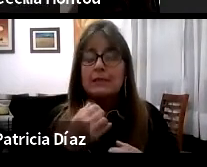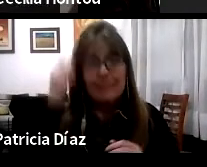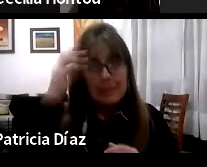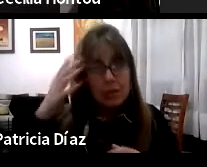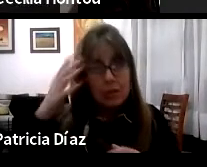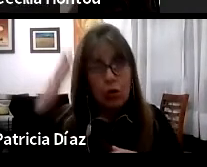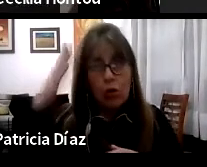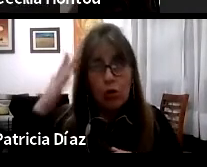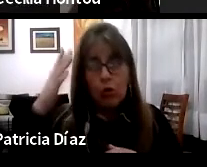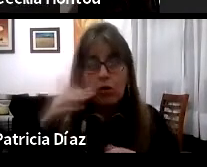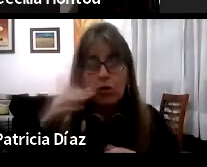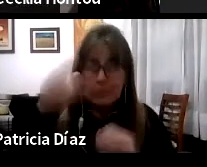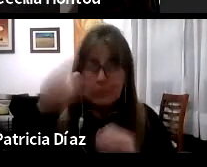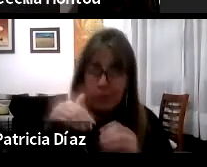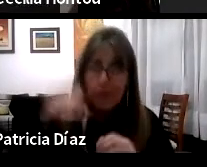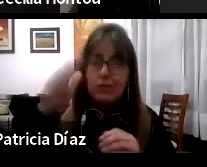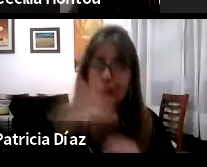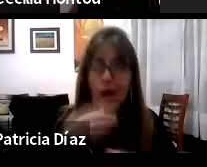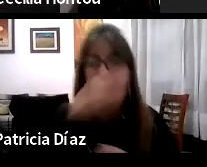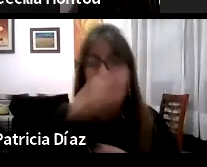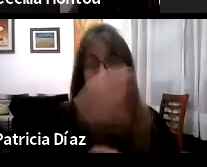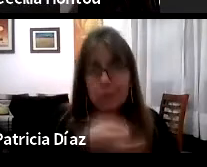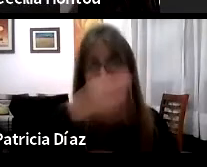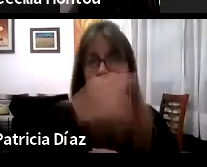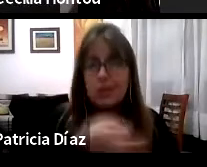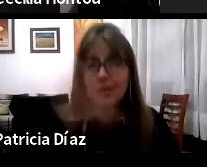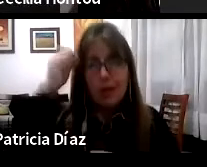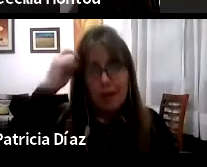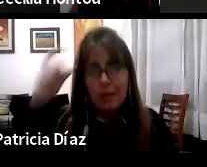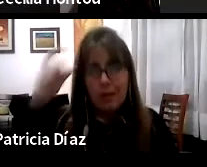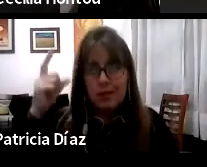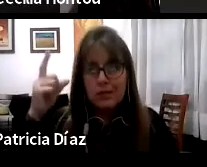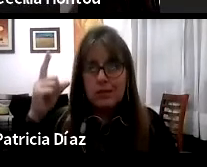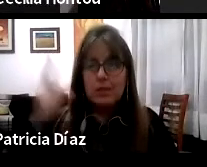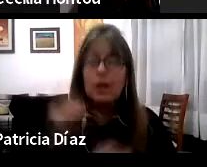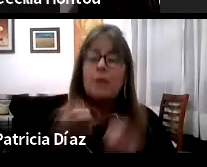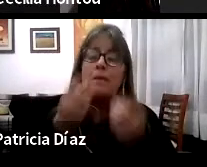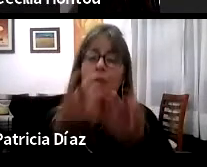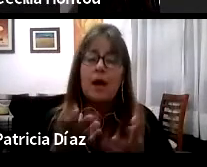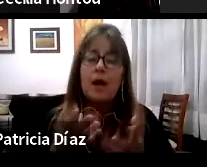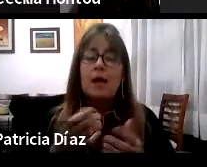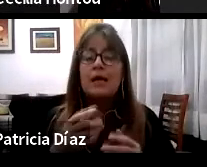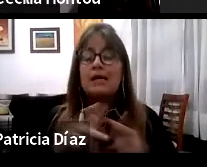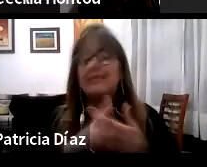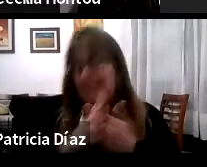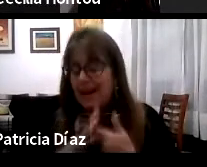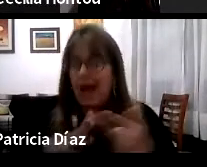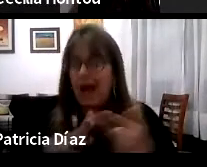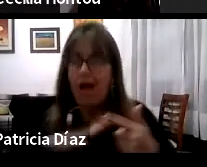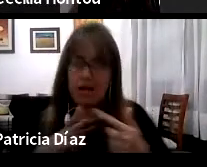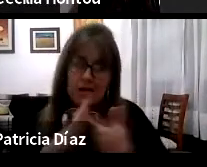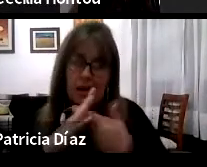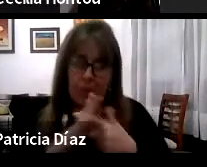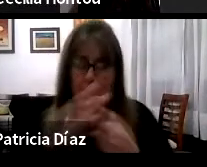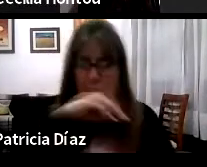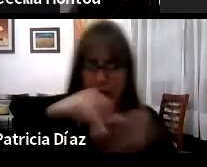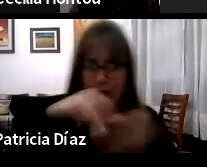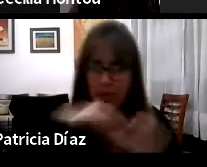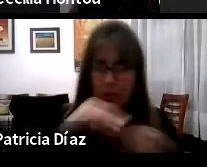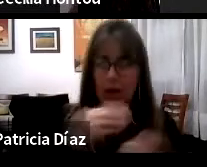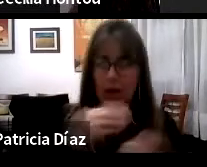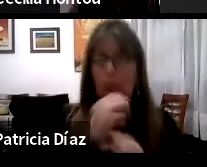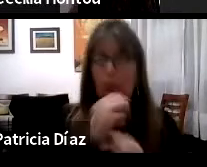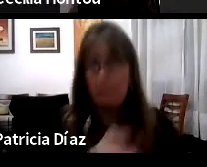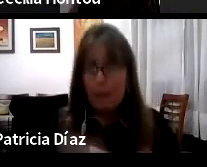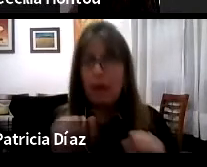que den charlas y capaciten. Estamos tratando de traer herramientas justamente para que las